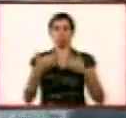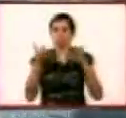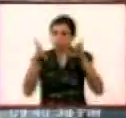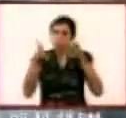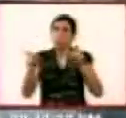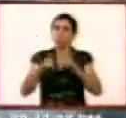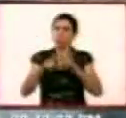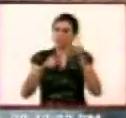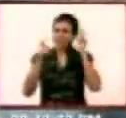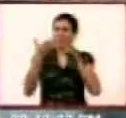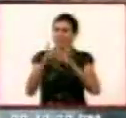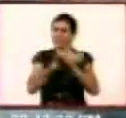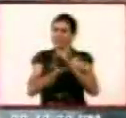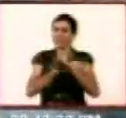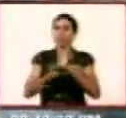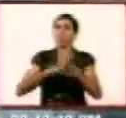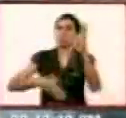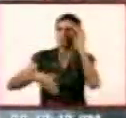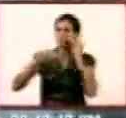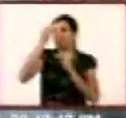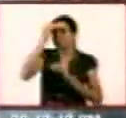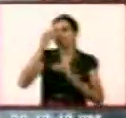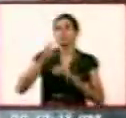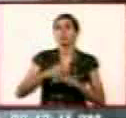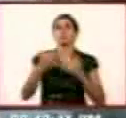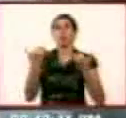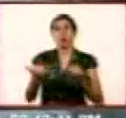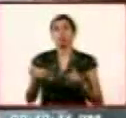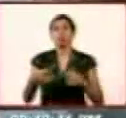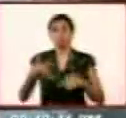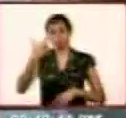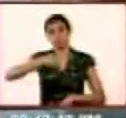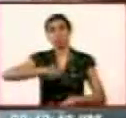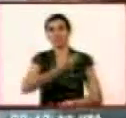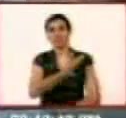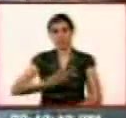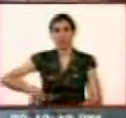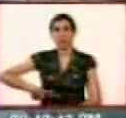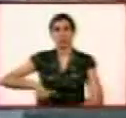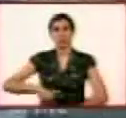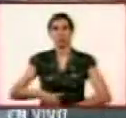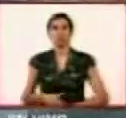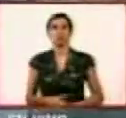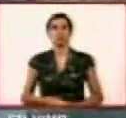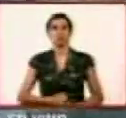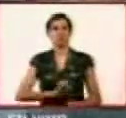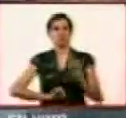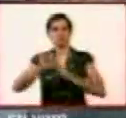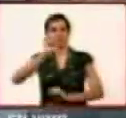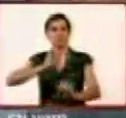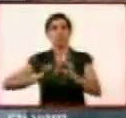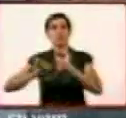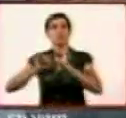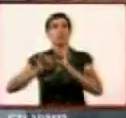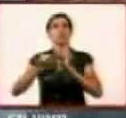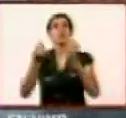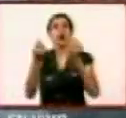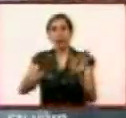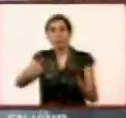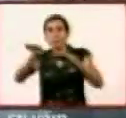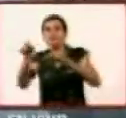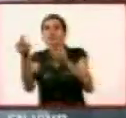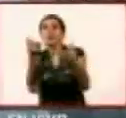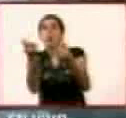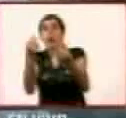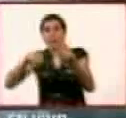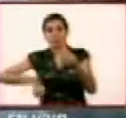comandante Chávez aprendí y ahora como presidente Bueno a defender el salario de los trabajad verdad como